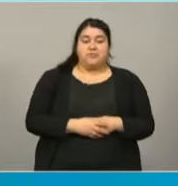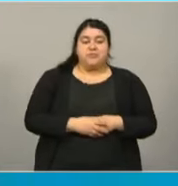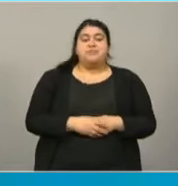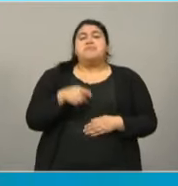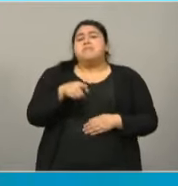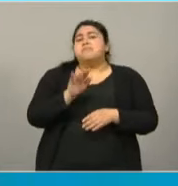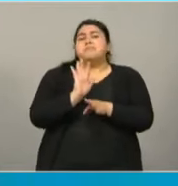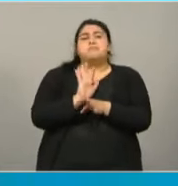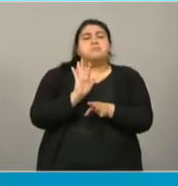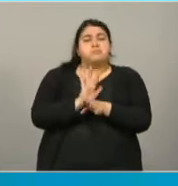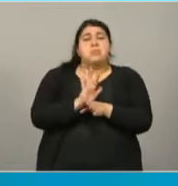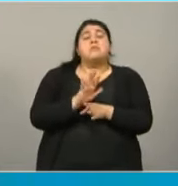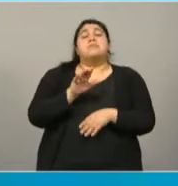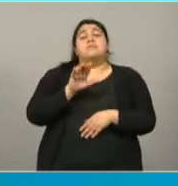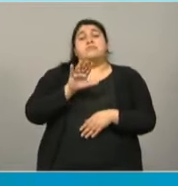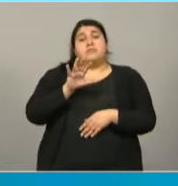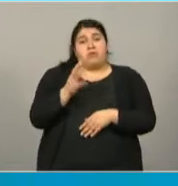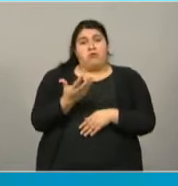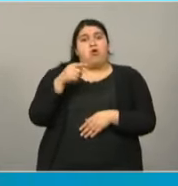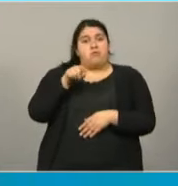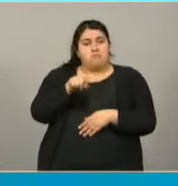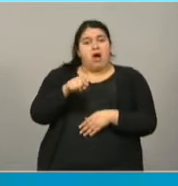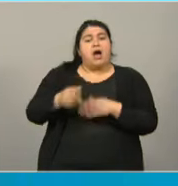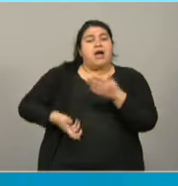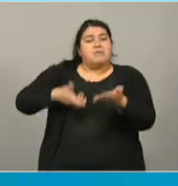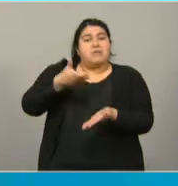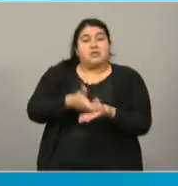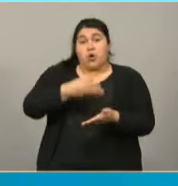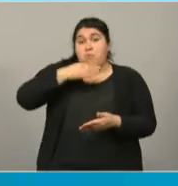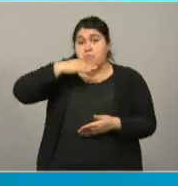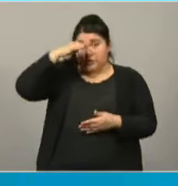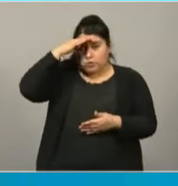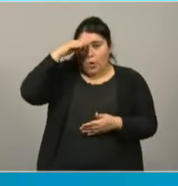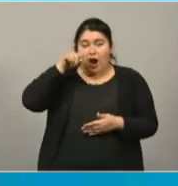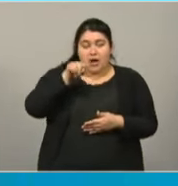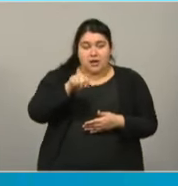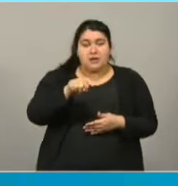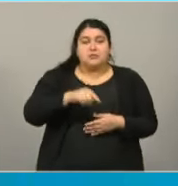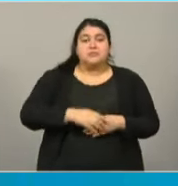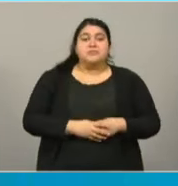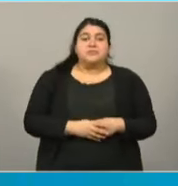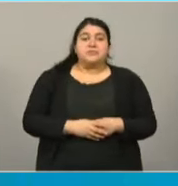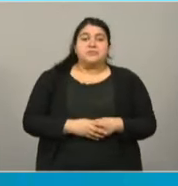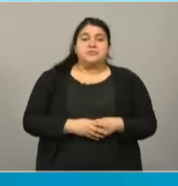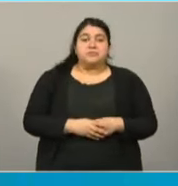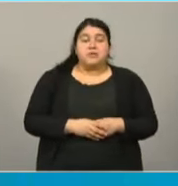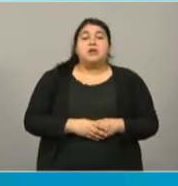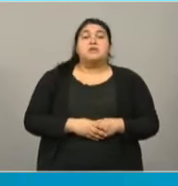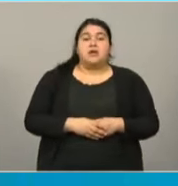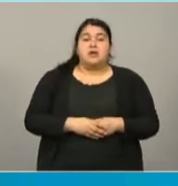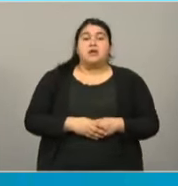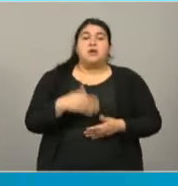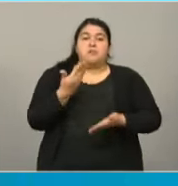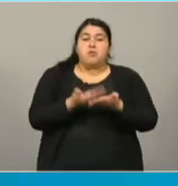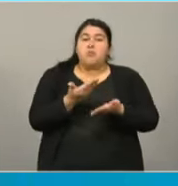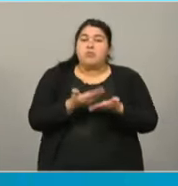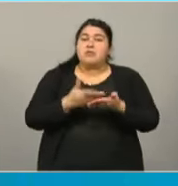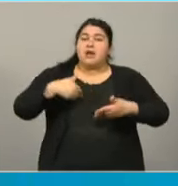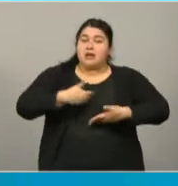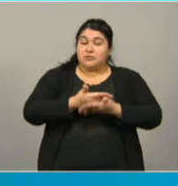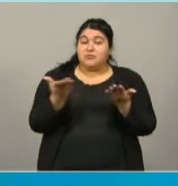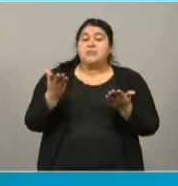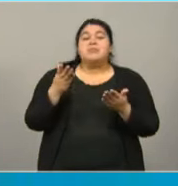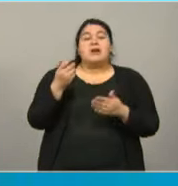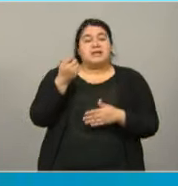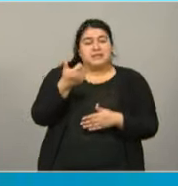esto significa pasar a una inversión mensual en materia de de políticas sociales de casi 60,000